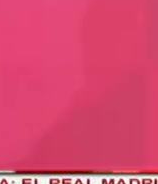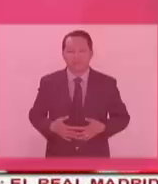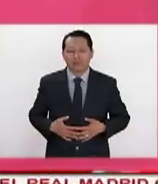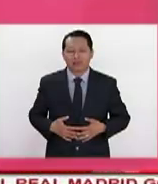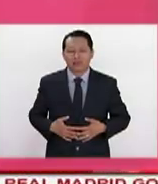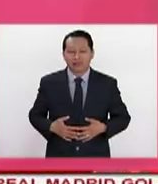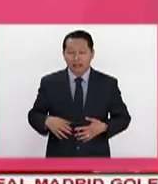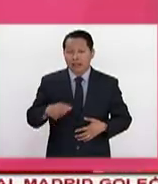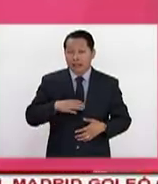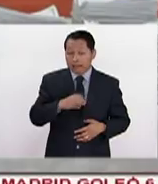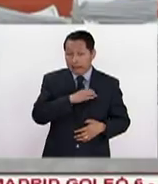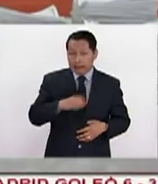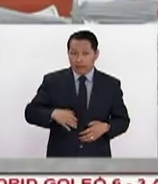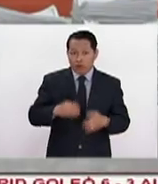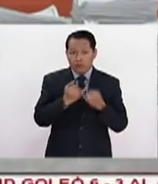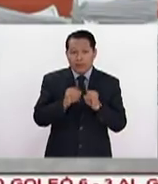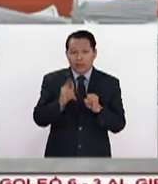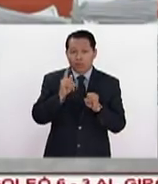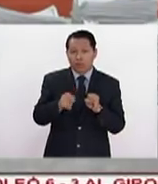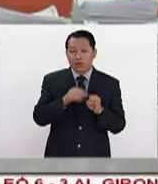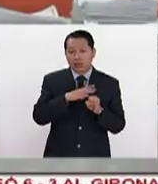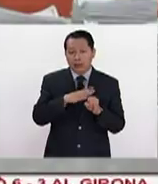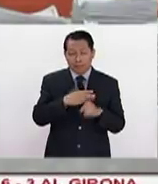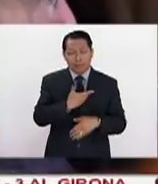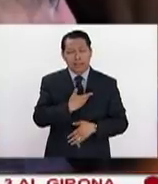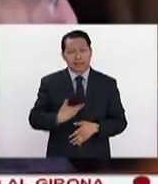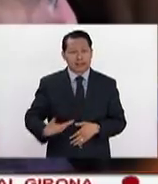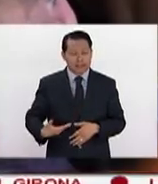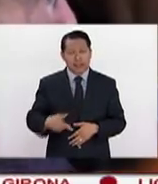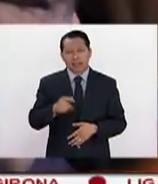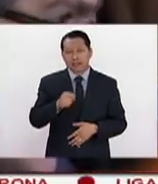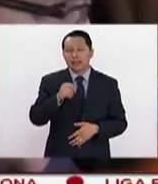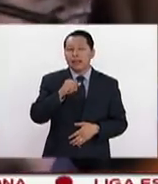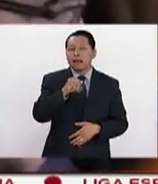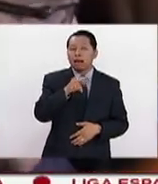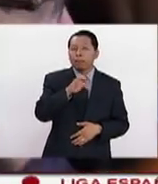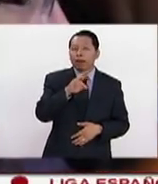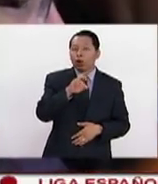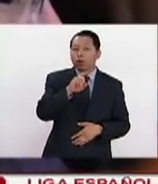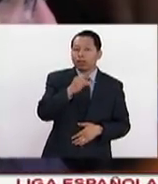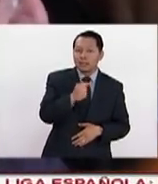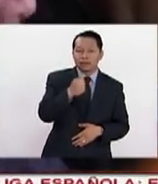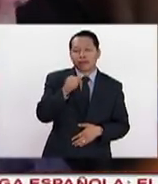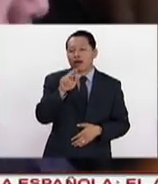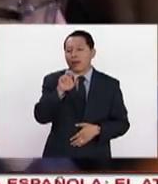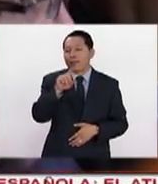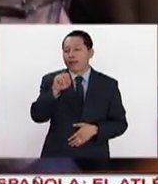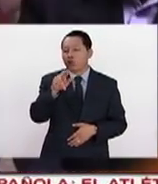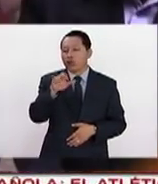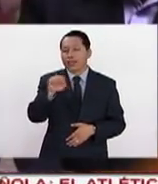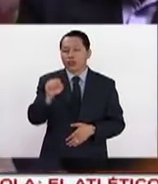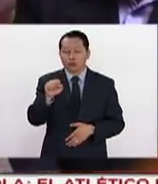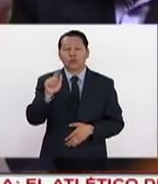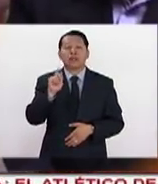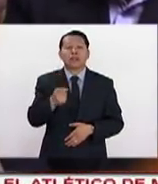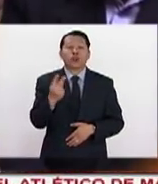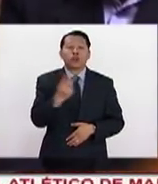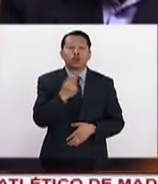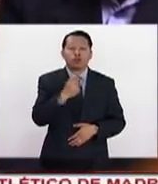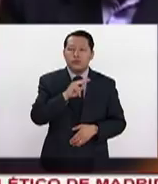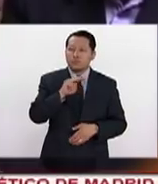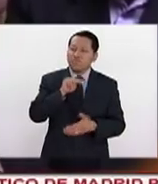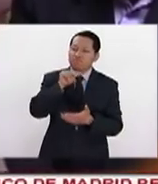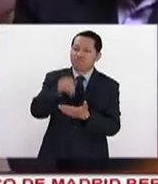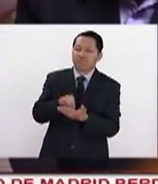Los aspirantes por la vía independiente a la presidencia de la República, Jaime Rodríguez Calderón y Armando Ríos Peter, acudirán ante el